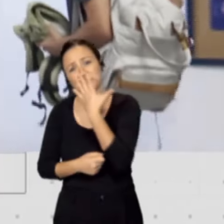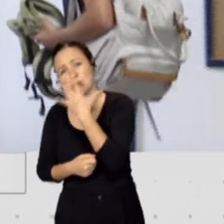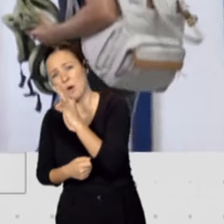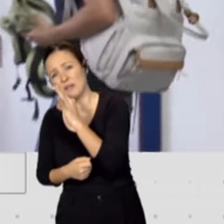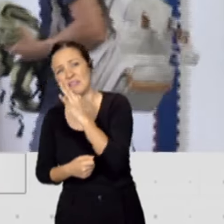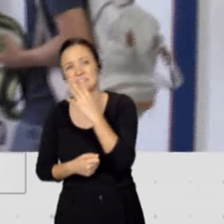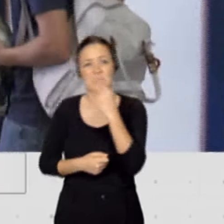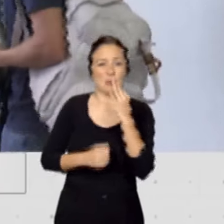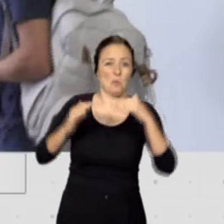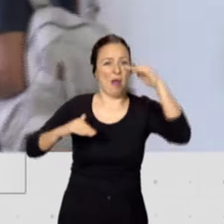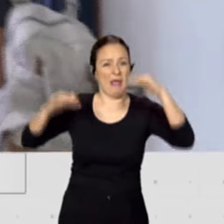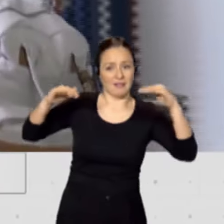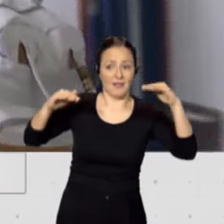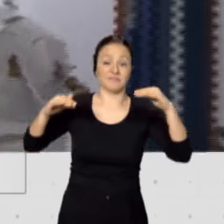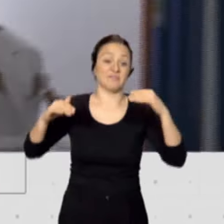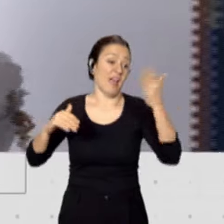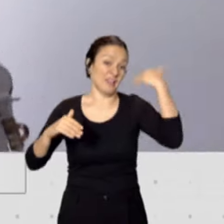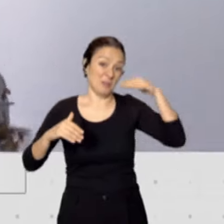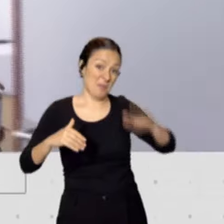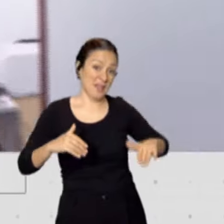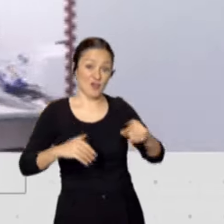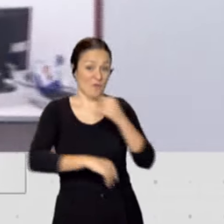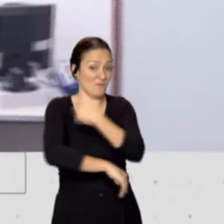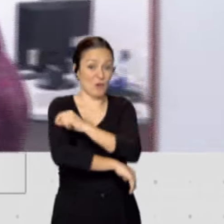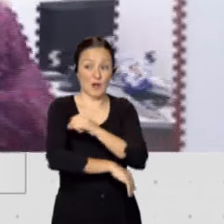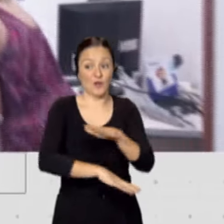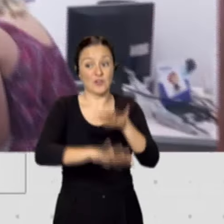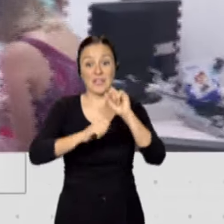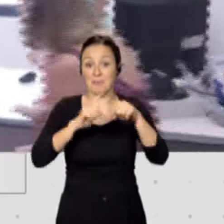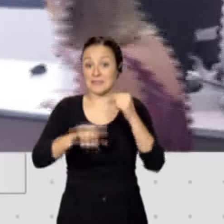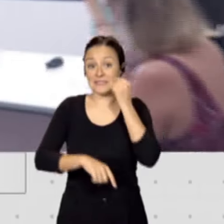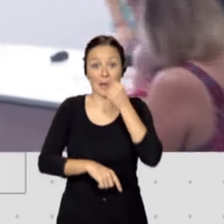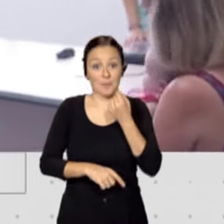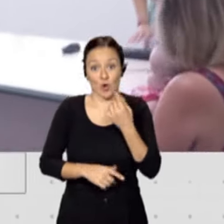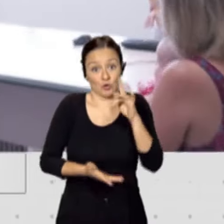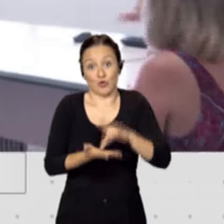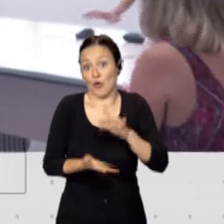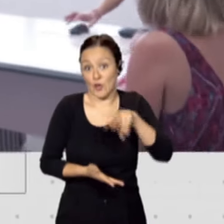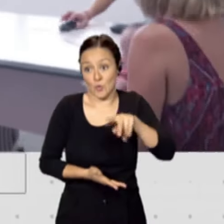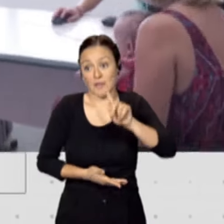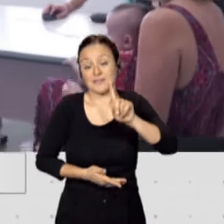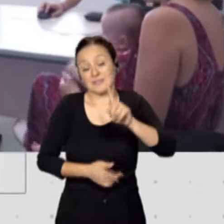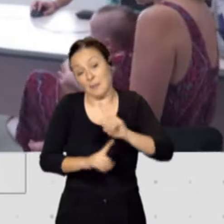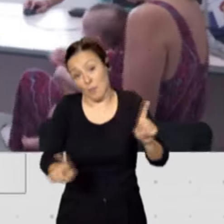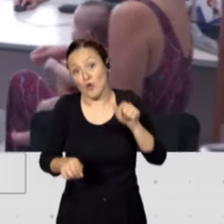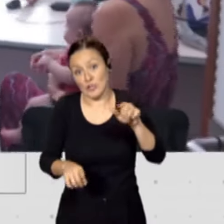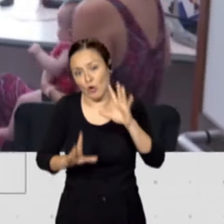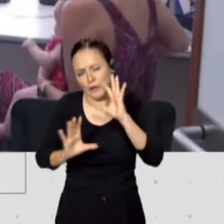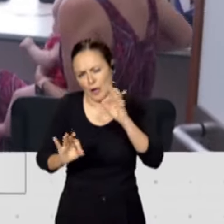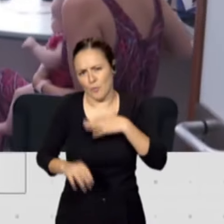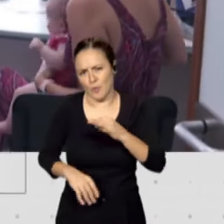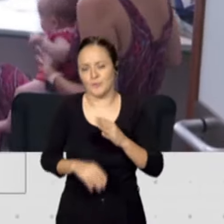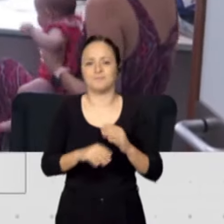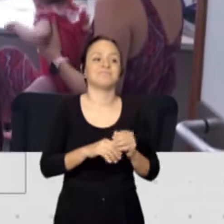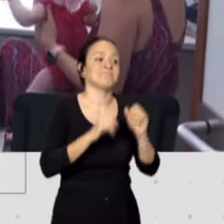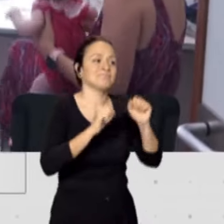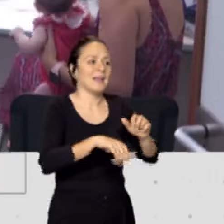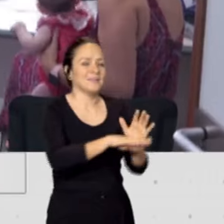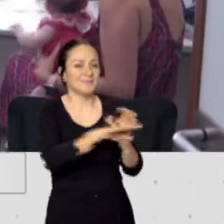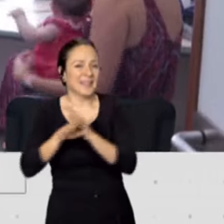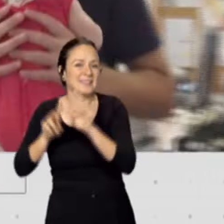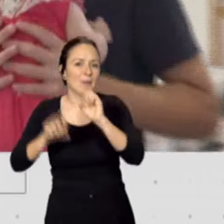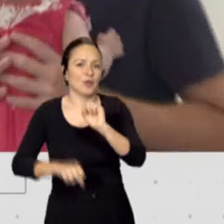eran pequeños ni se vacunaron ni pasaron el campión y Esos son los que pueden estar ahora en riesgo en el caso de la tofer eh la